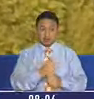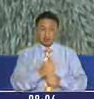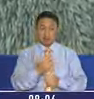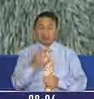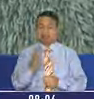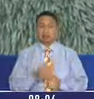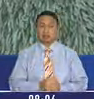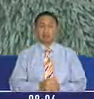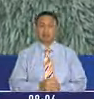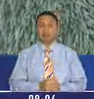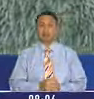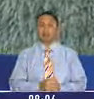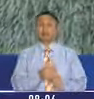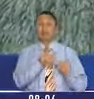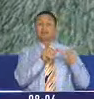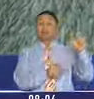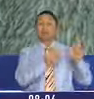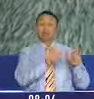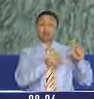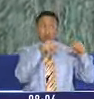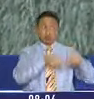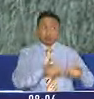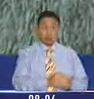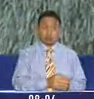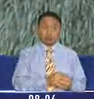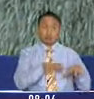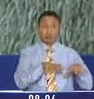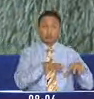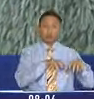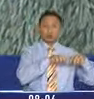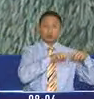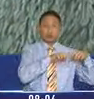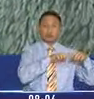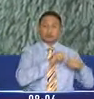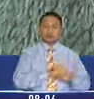seguridad. La clientela se ha ido por